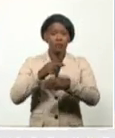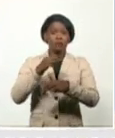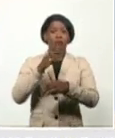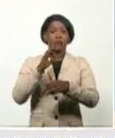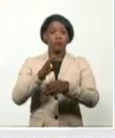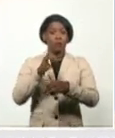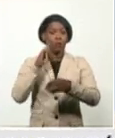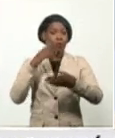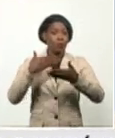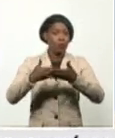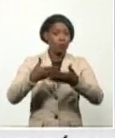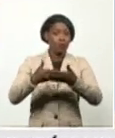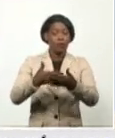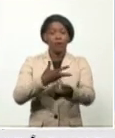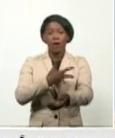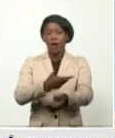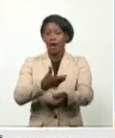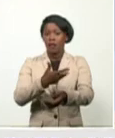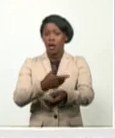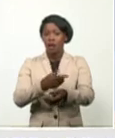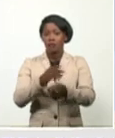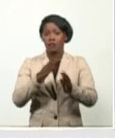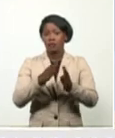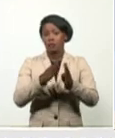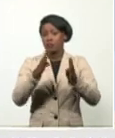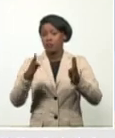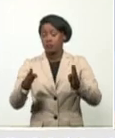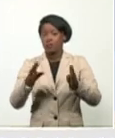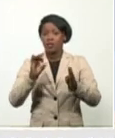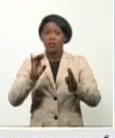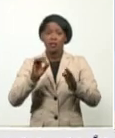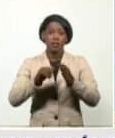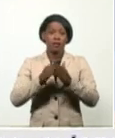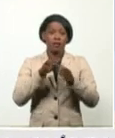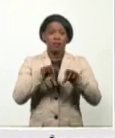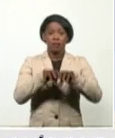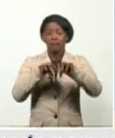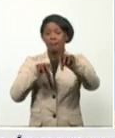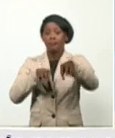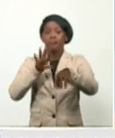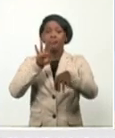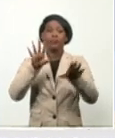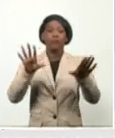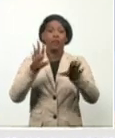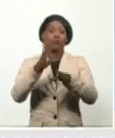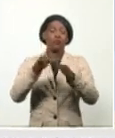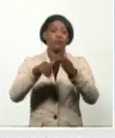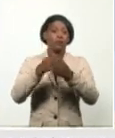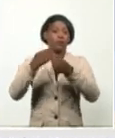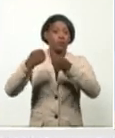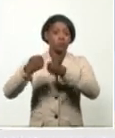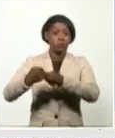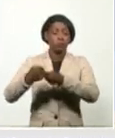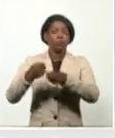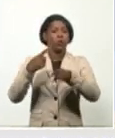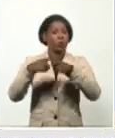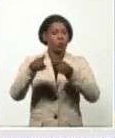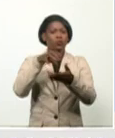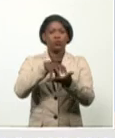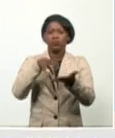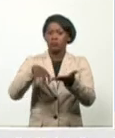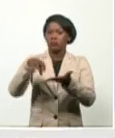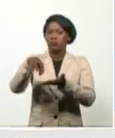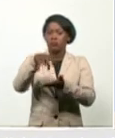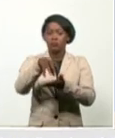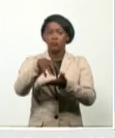algunos más, y entonces van a una cuarentena durante 14 días. Y se le hace también a otros grupos, ¿no? A